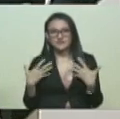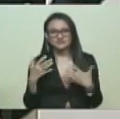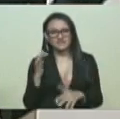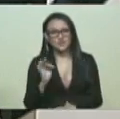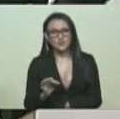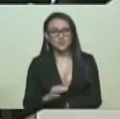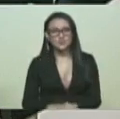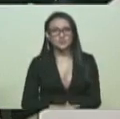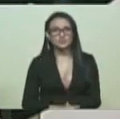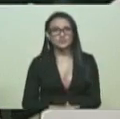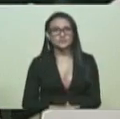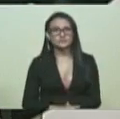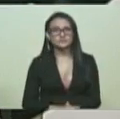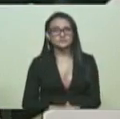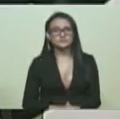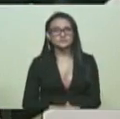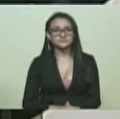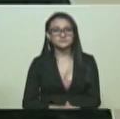y celebrando.